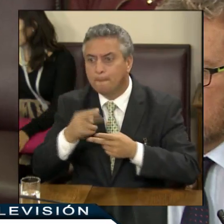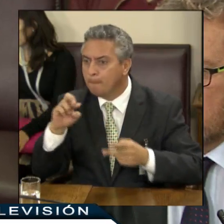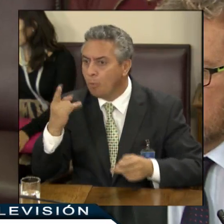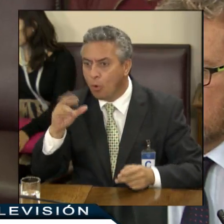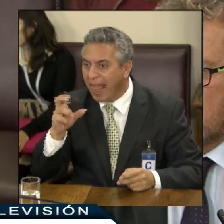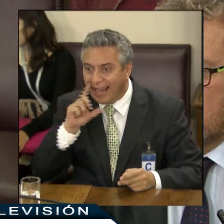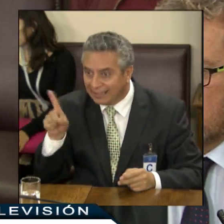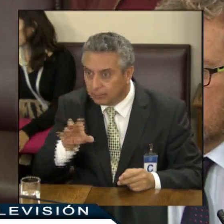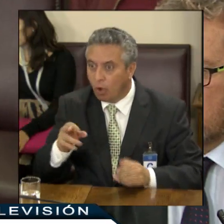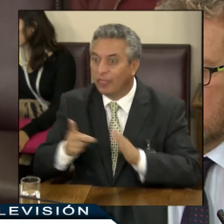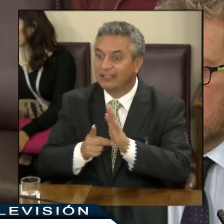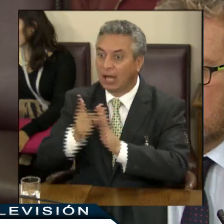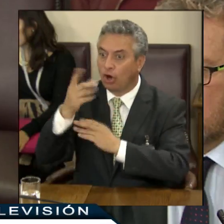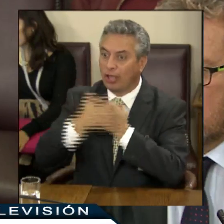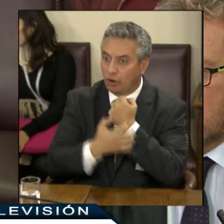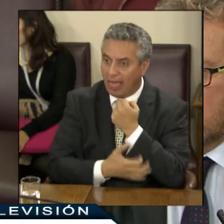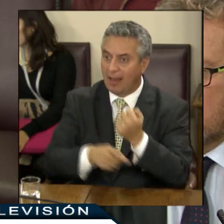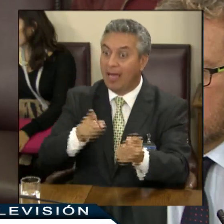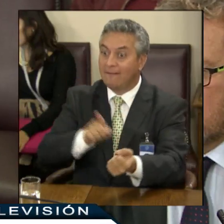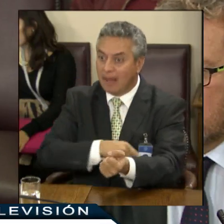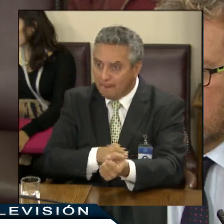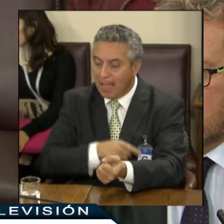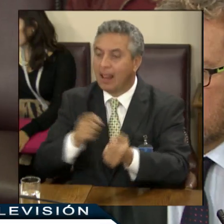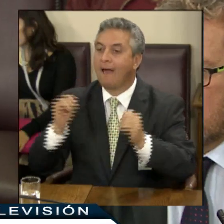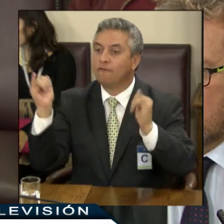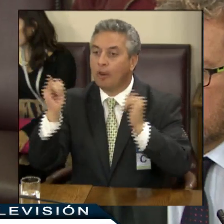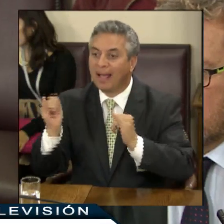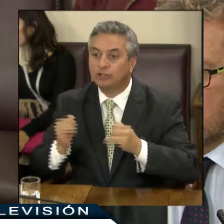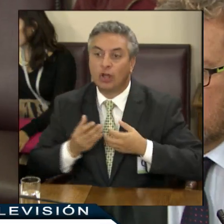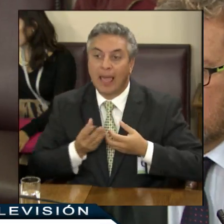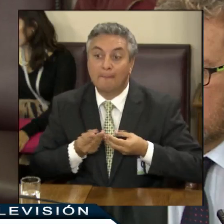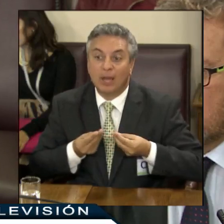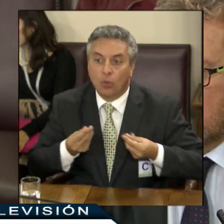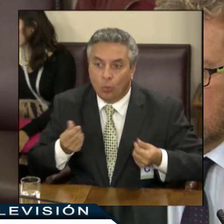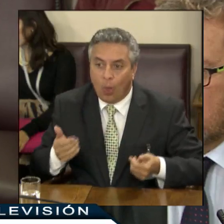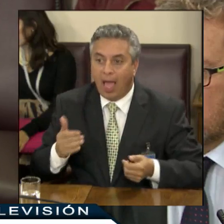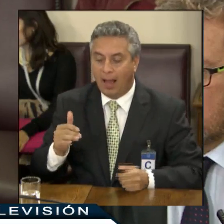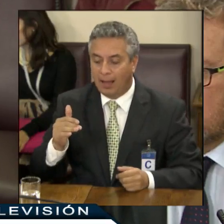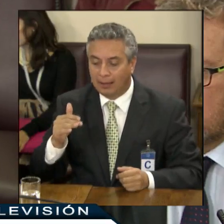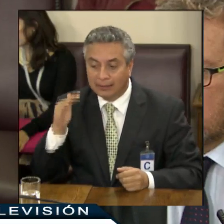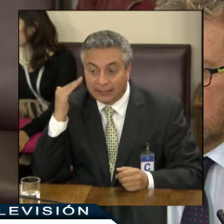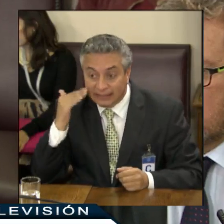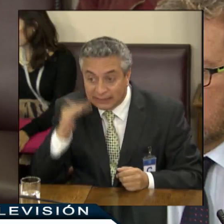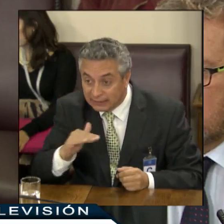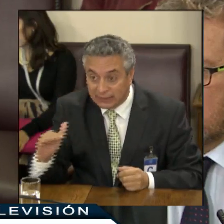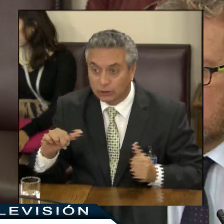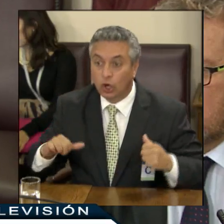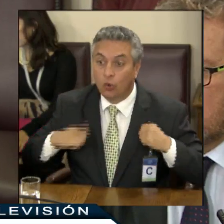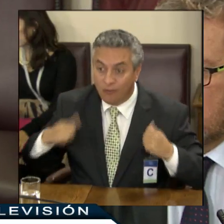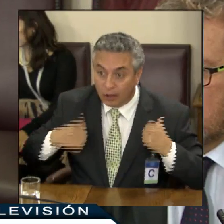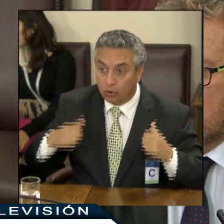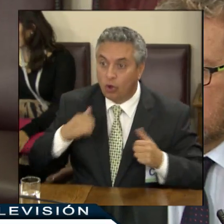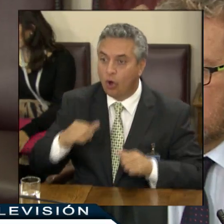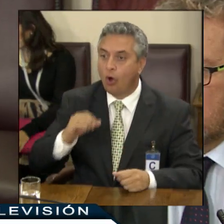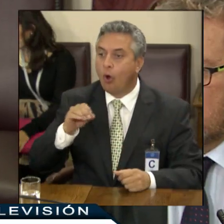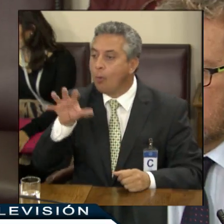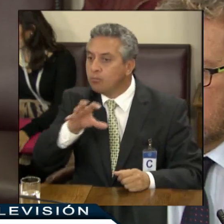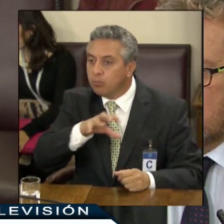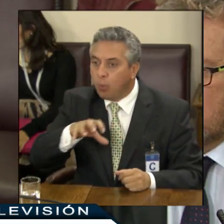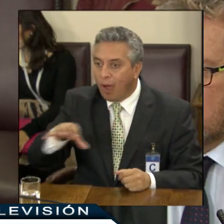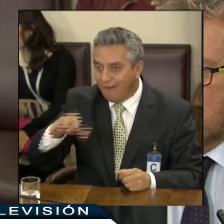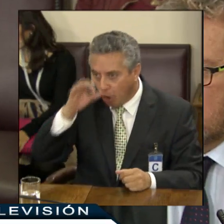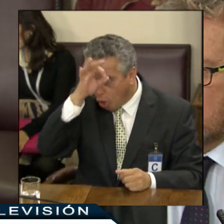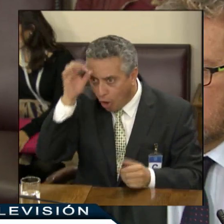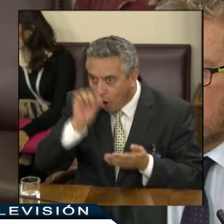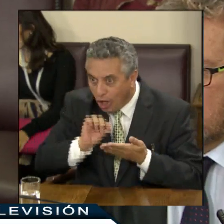desarrollo regional la familia la formación espiritual e intelectual de la niñez de la juventud de los pueblos originarios y la